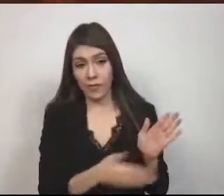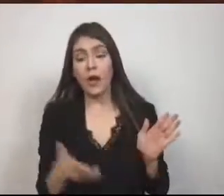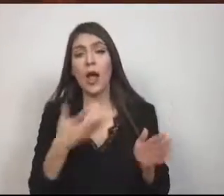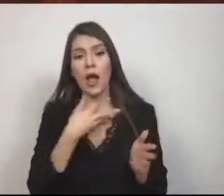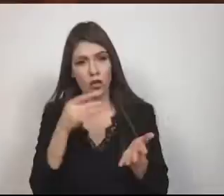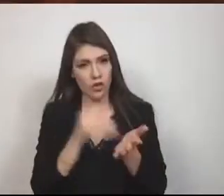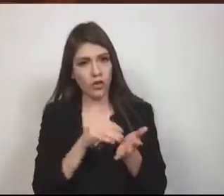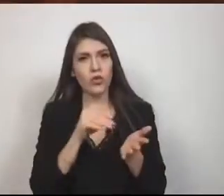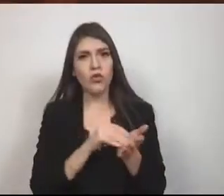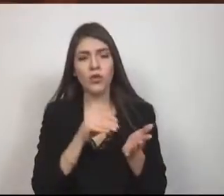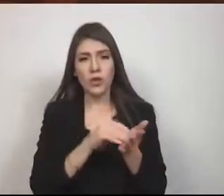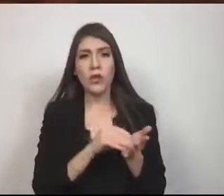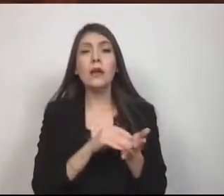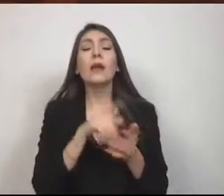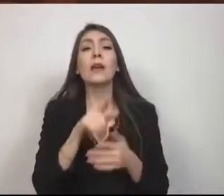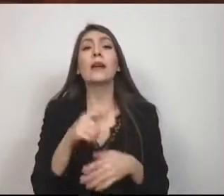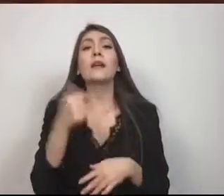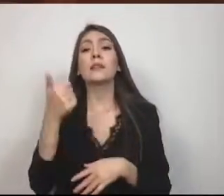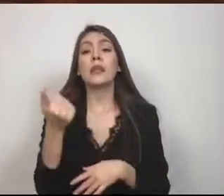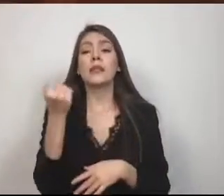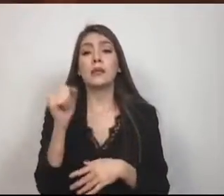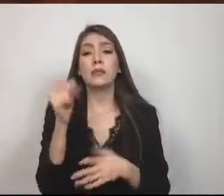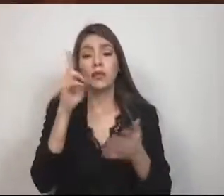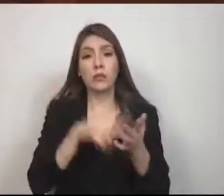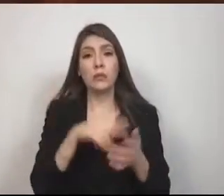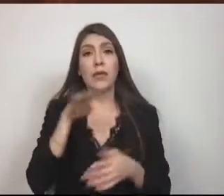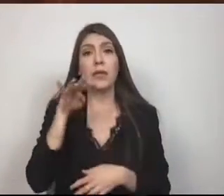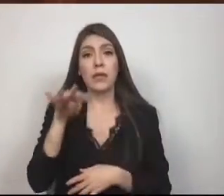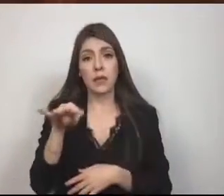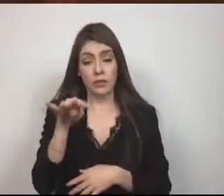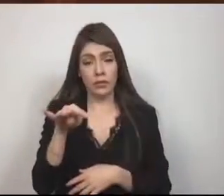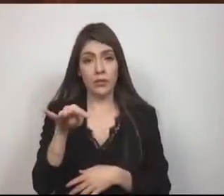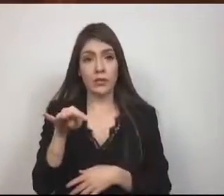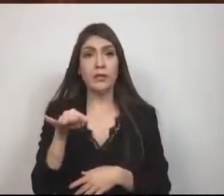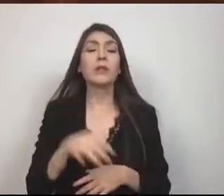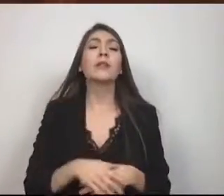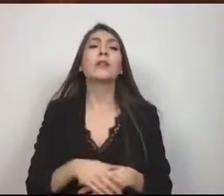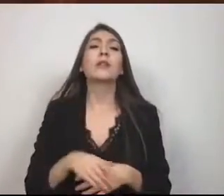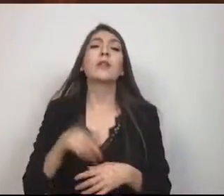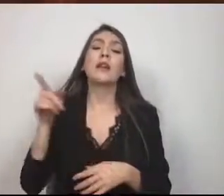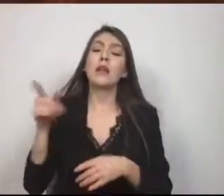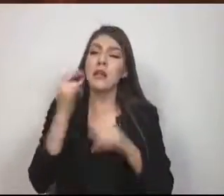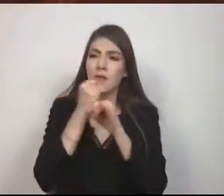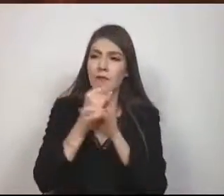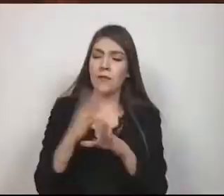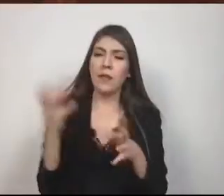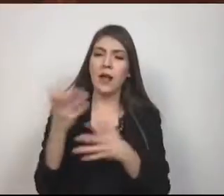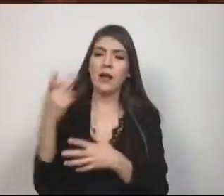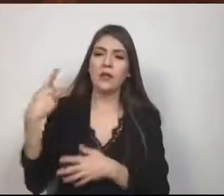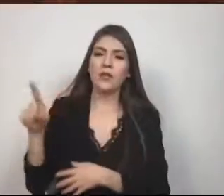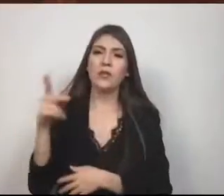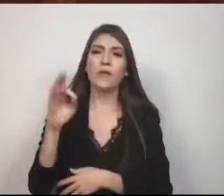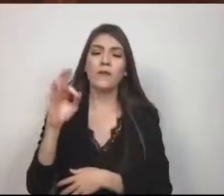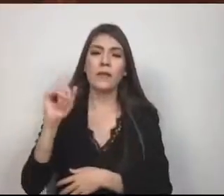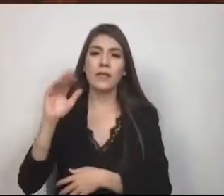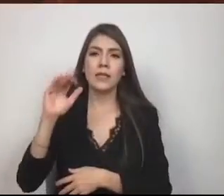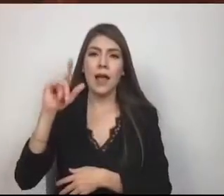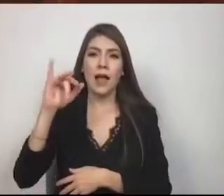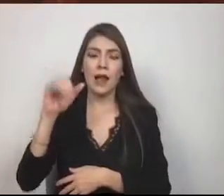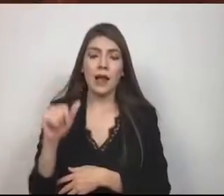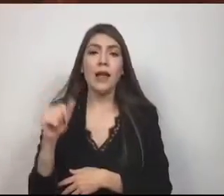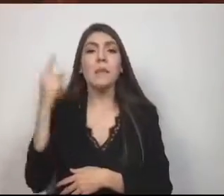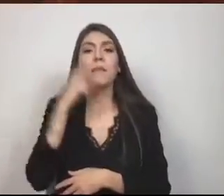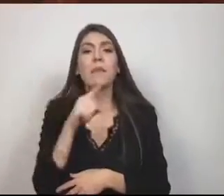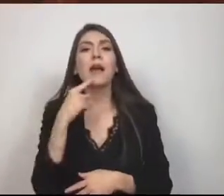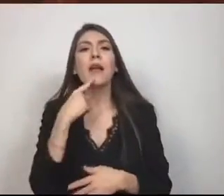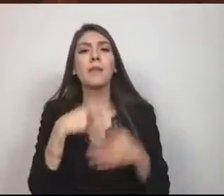de 2019, de acuerdo con datos proporcionados por la Fiscalía Central para la atención de delitos vinculados a la